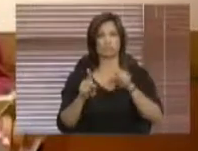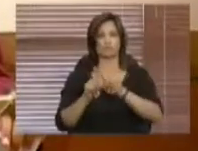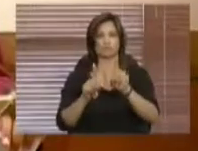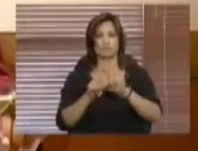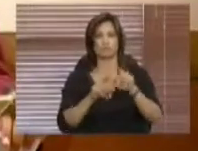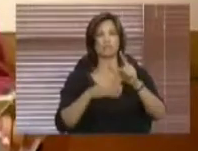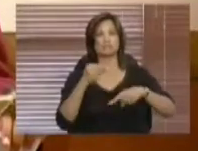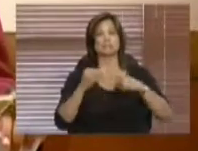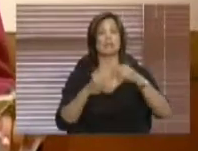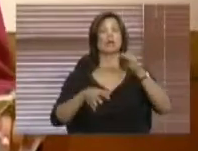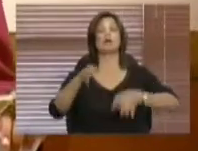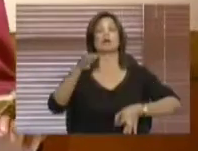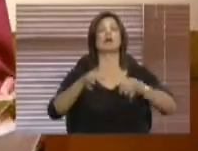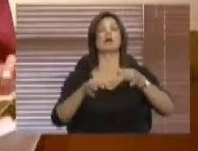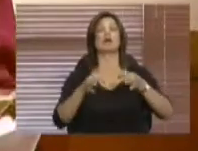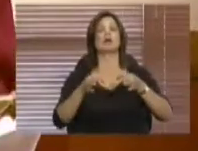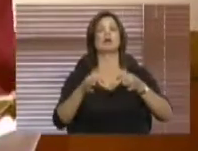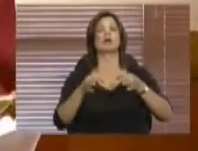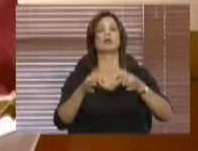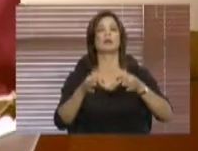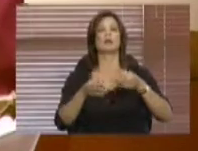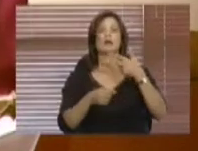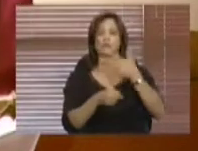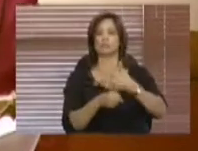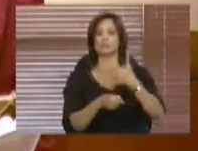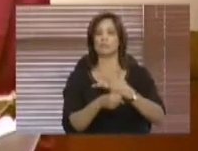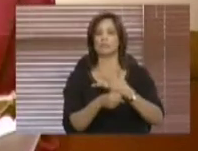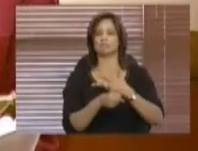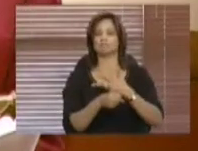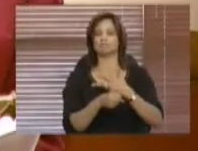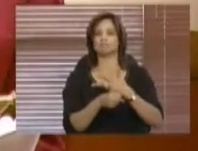la justicia en Guatemala.